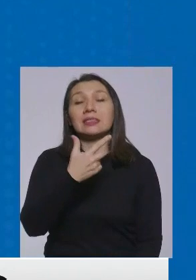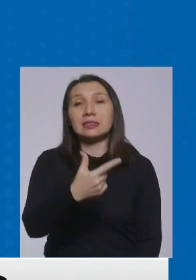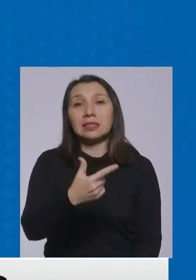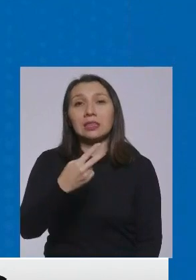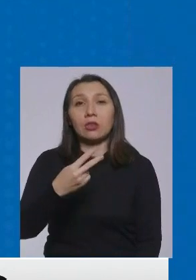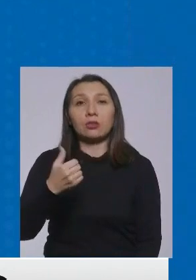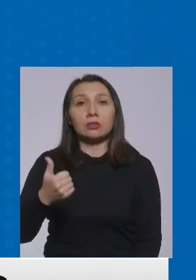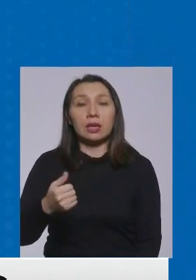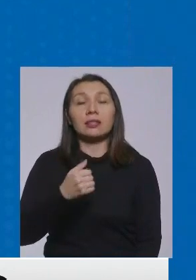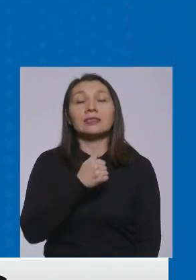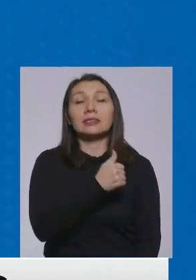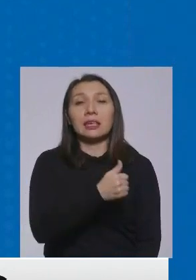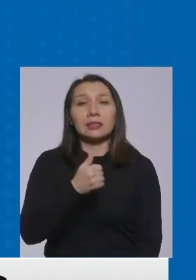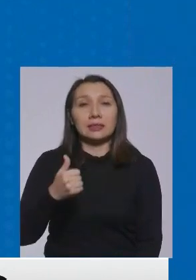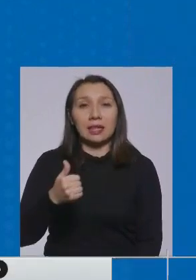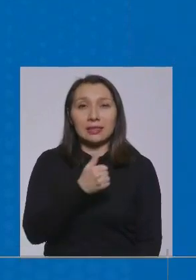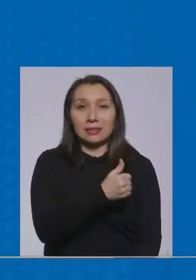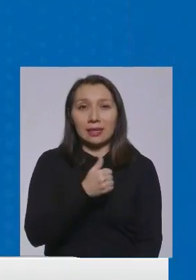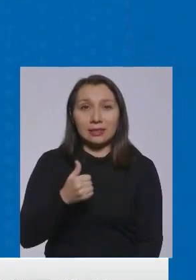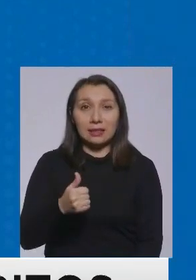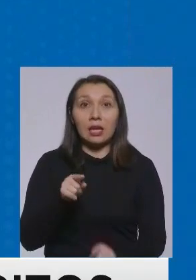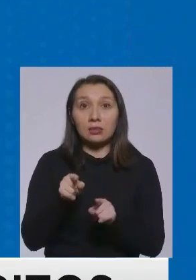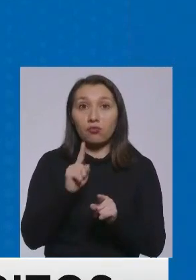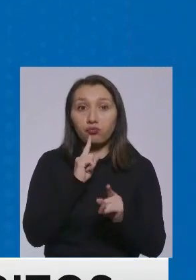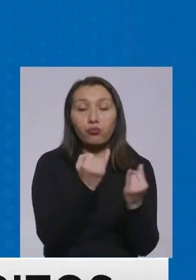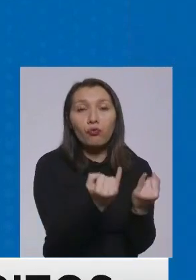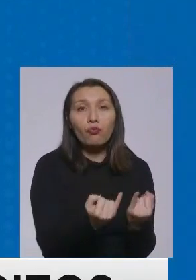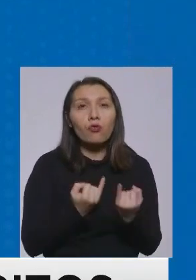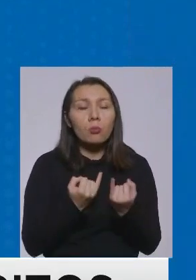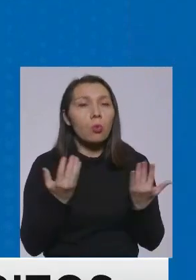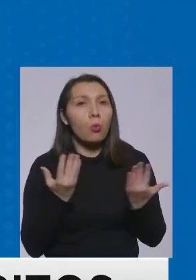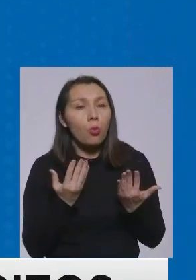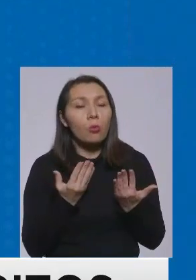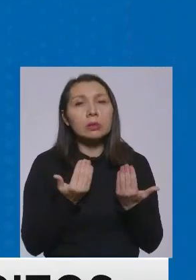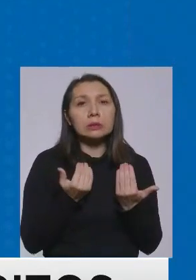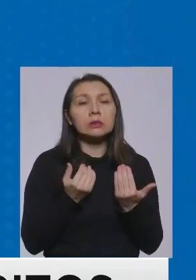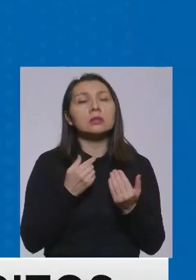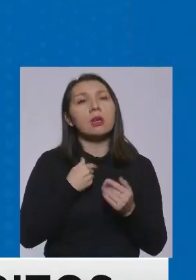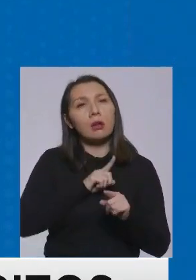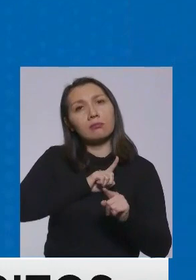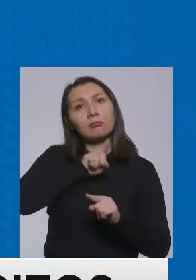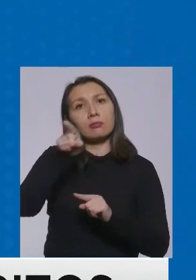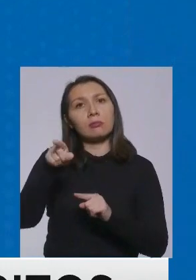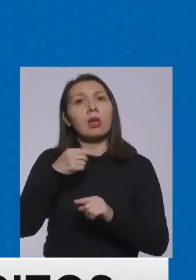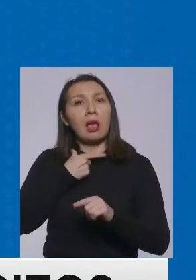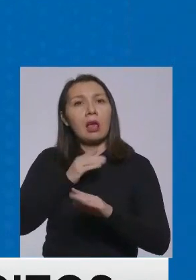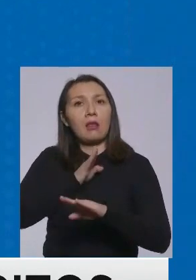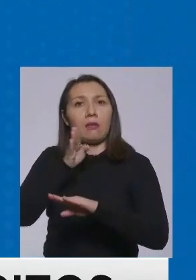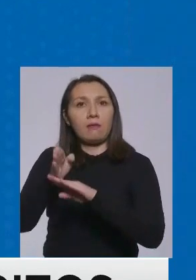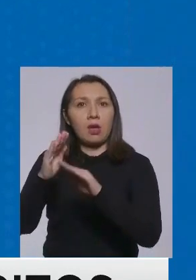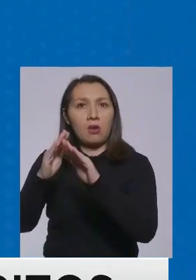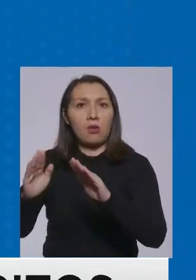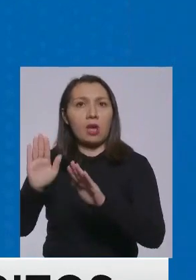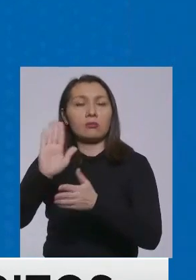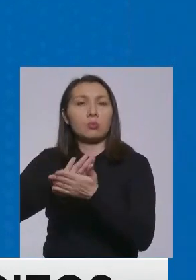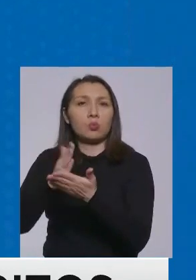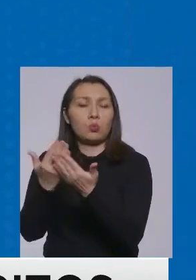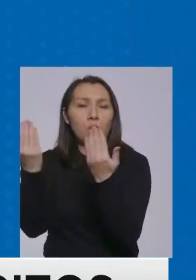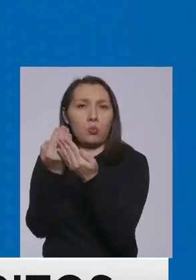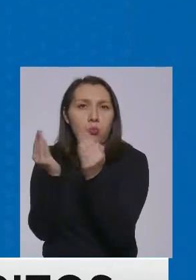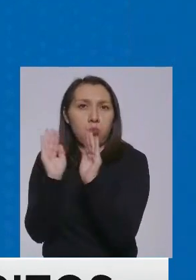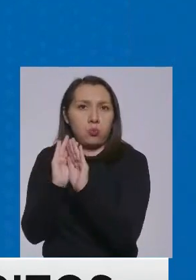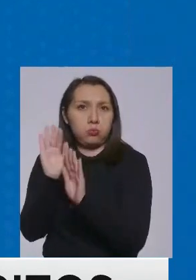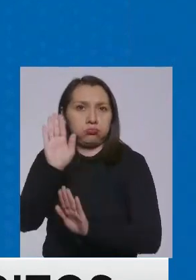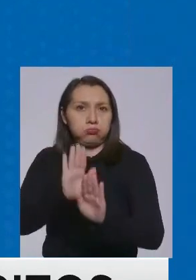66 66 para tener información y necesidad de una residencia sanitaria y finalmente